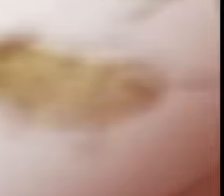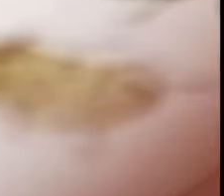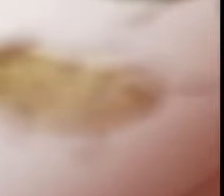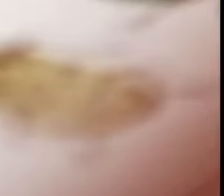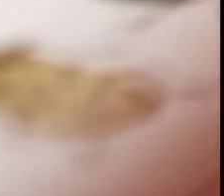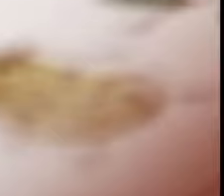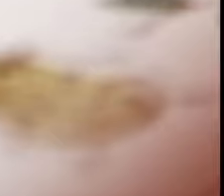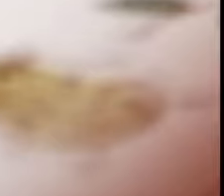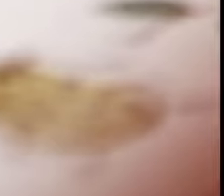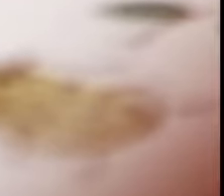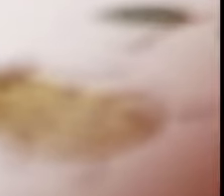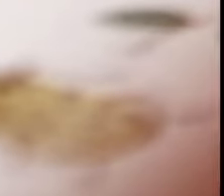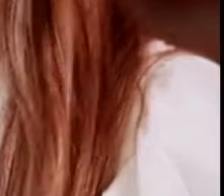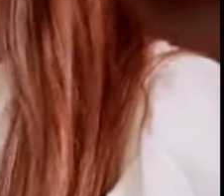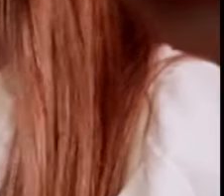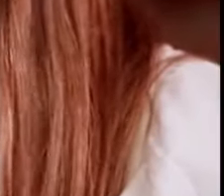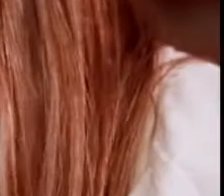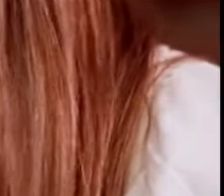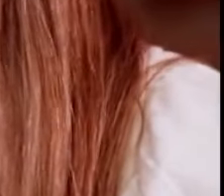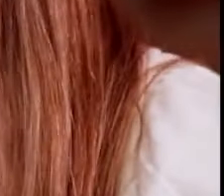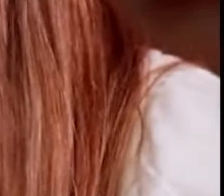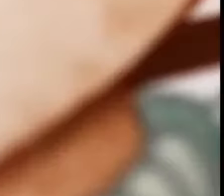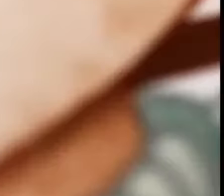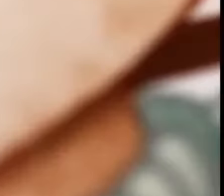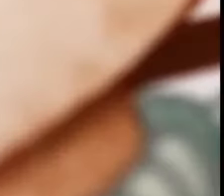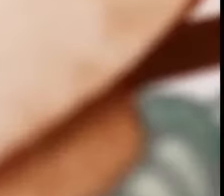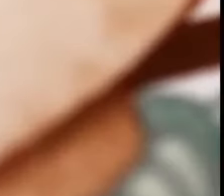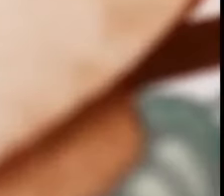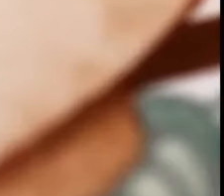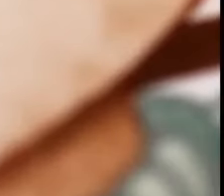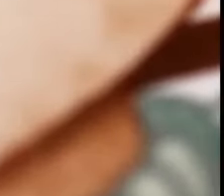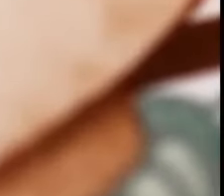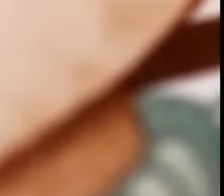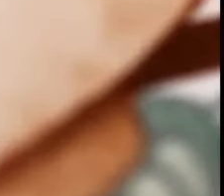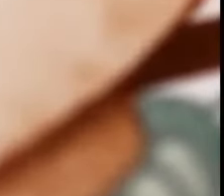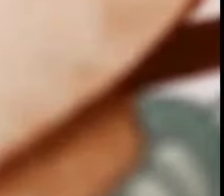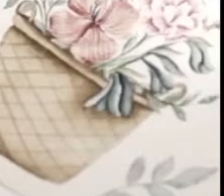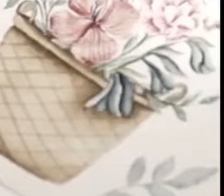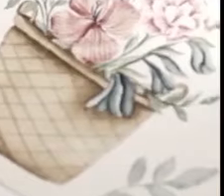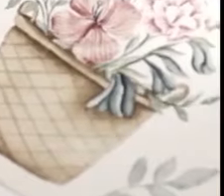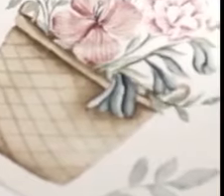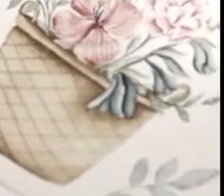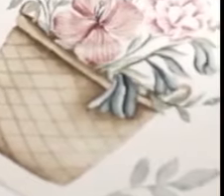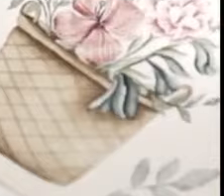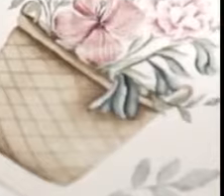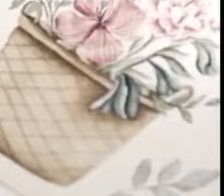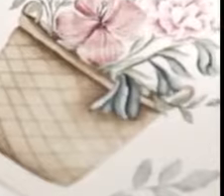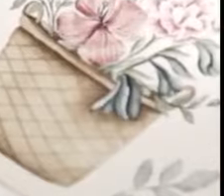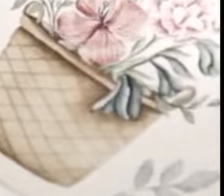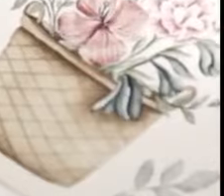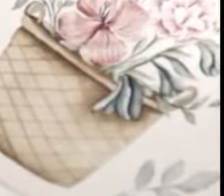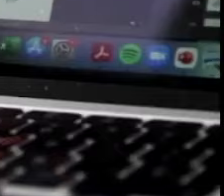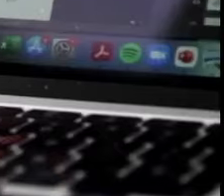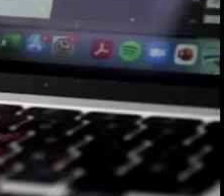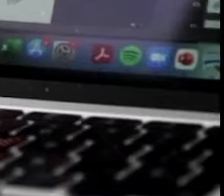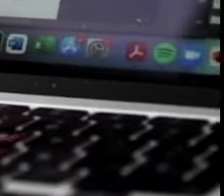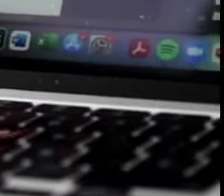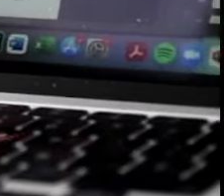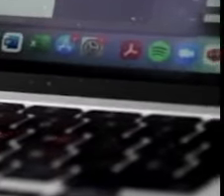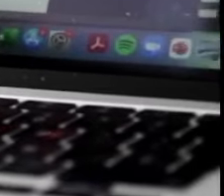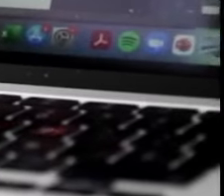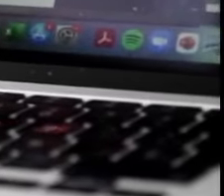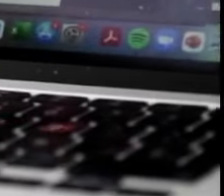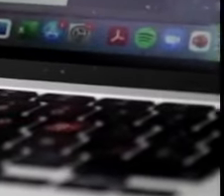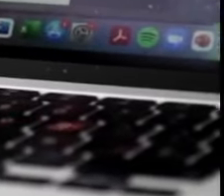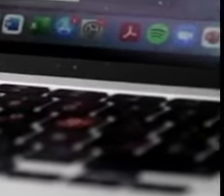fue desafiante, pero fue muy entretenido. Una vez que ya se definieron todos los diseños de la colección completa, esto se